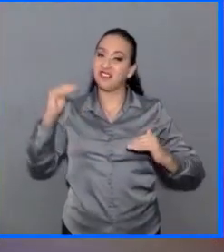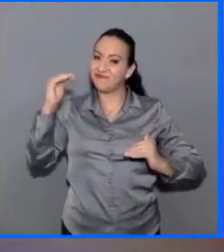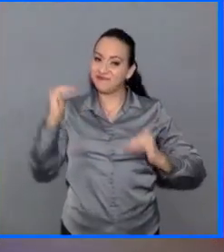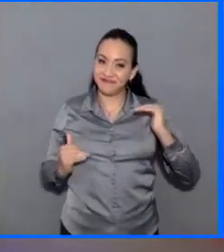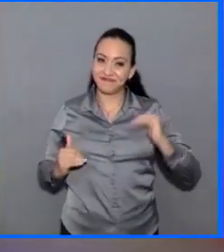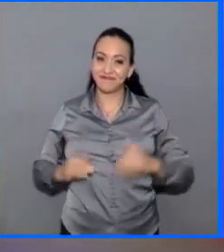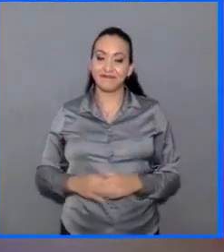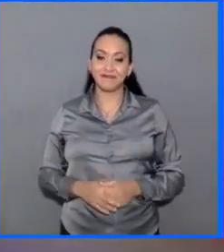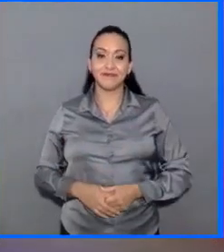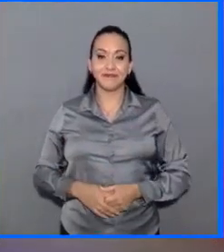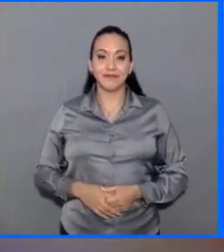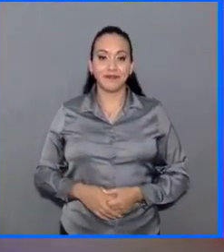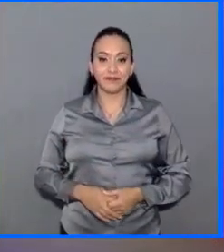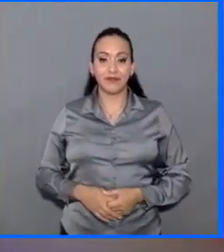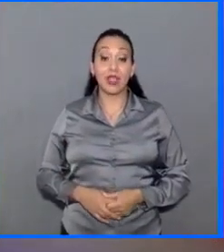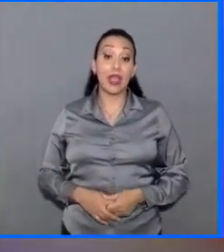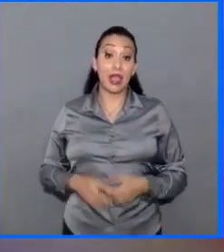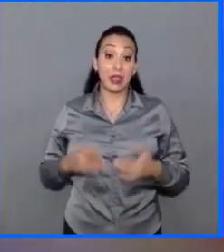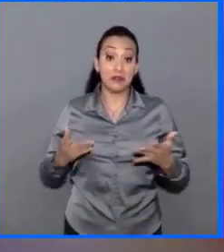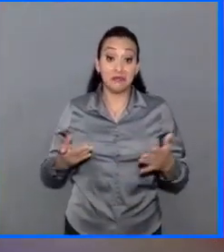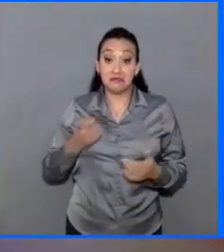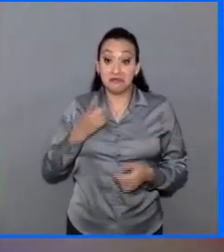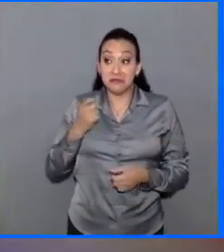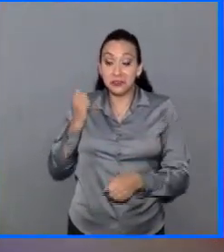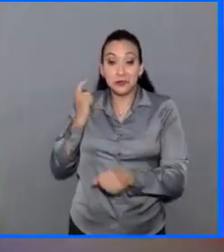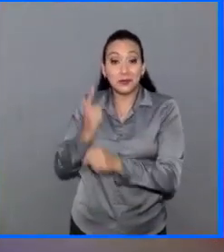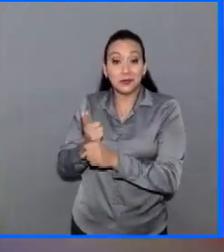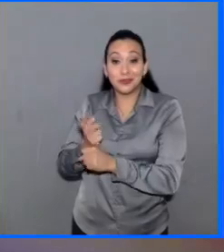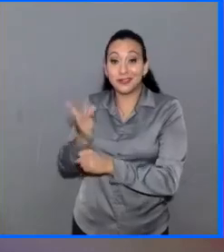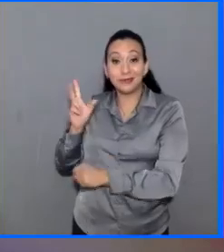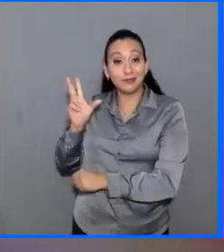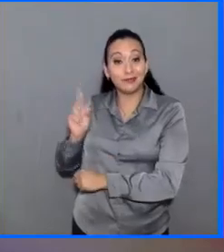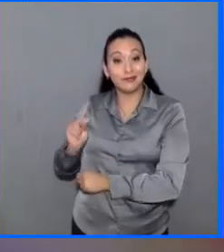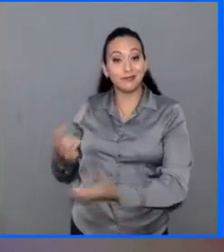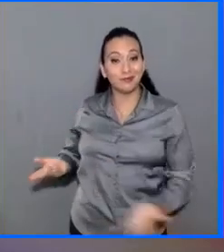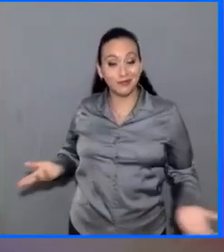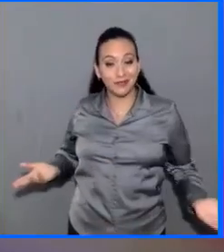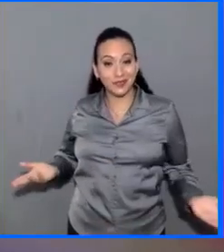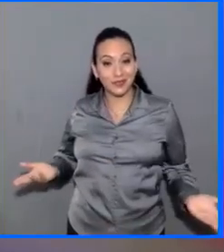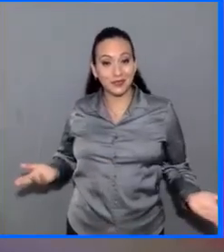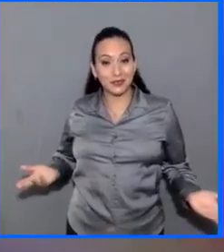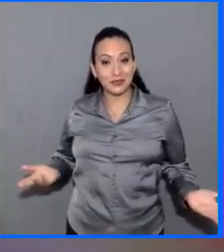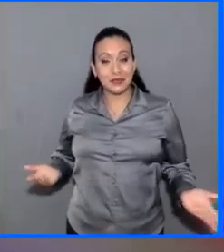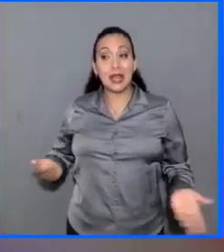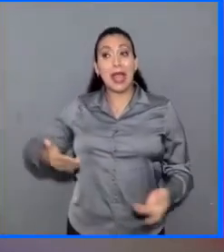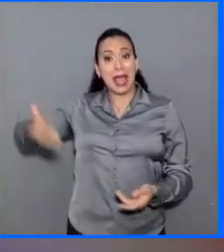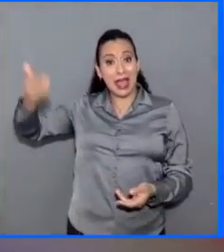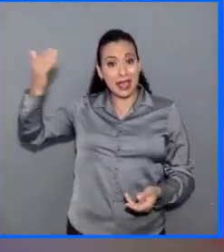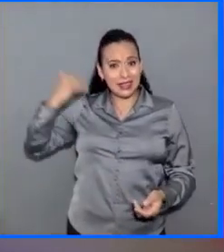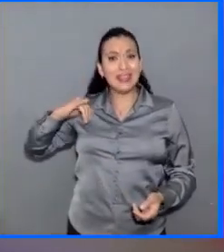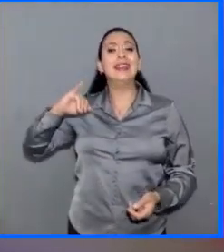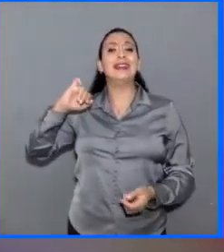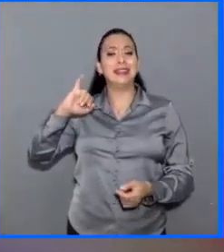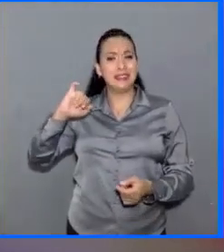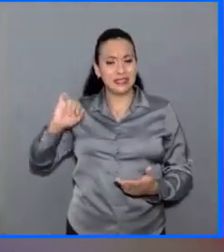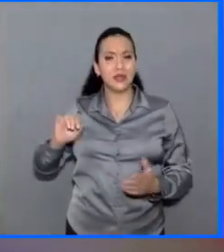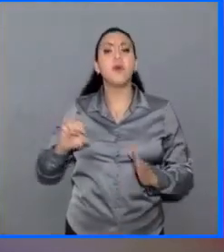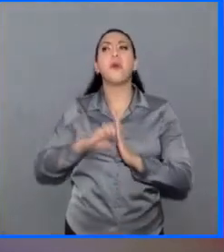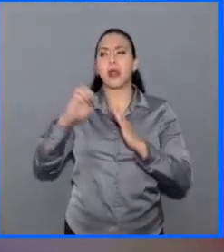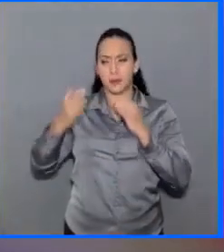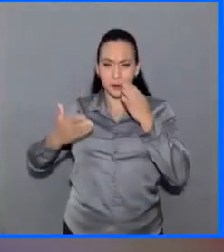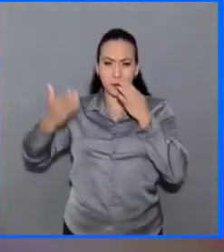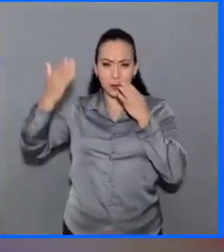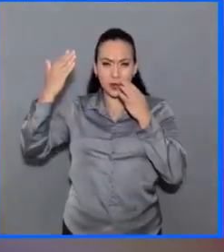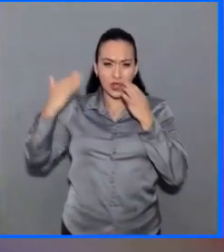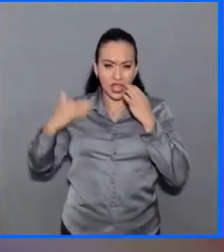Pero resulta que no es así. Diríamos, por lo menos, que desde los iluministas franceses ya